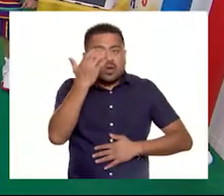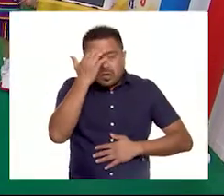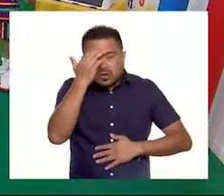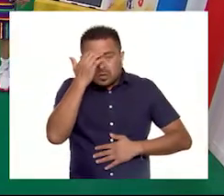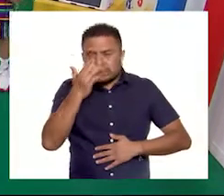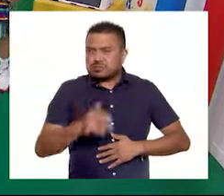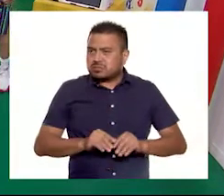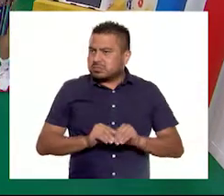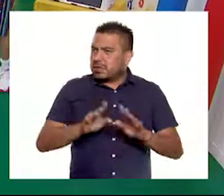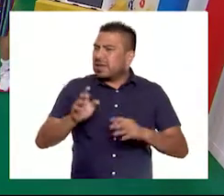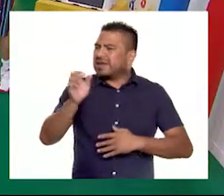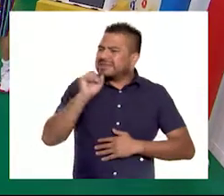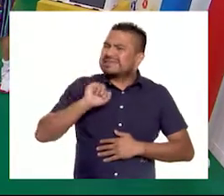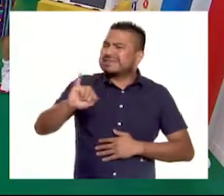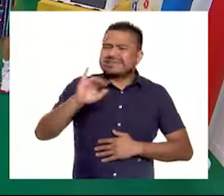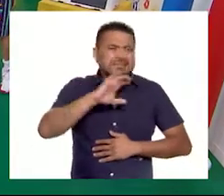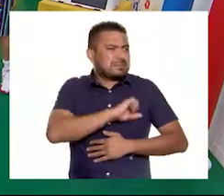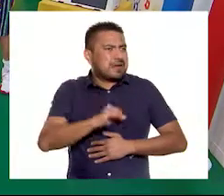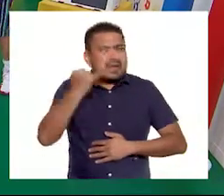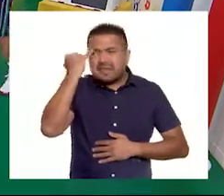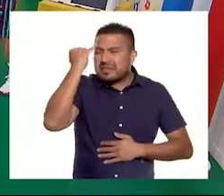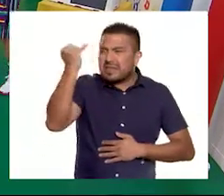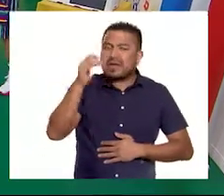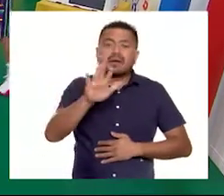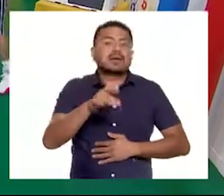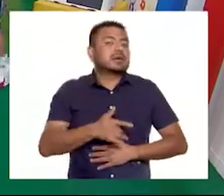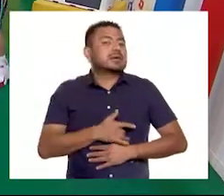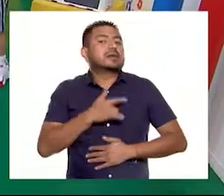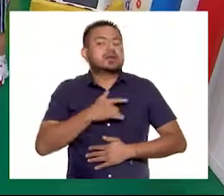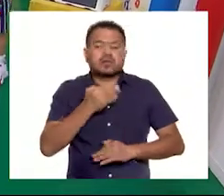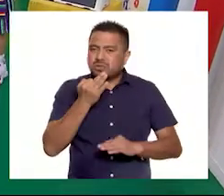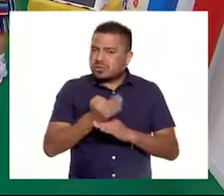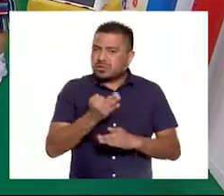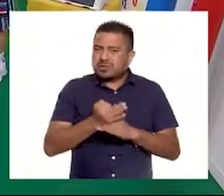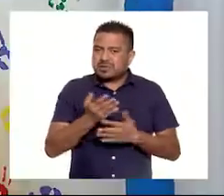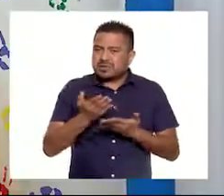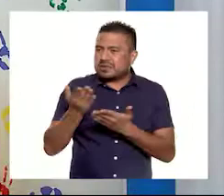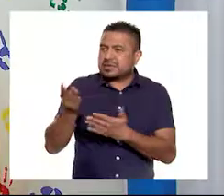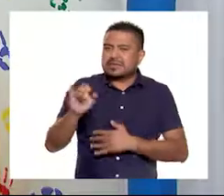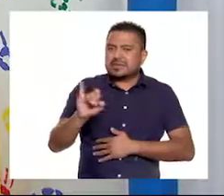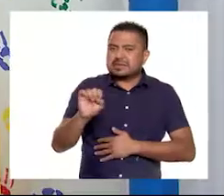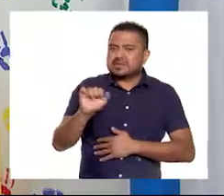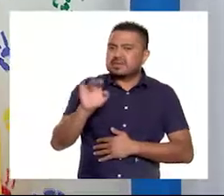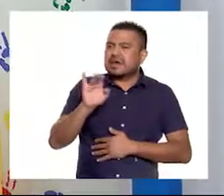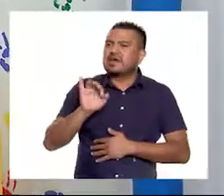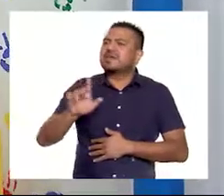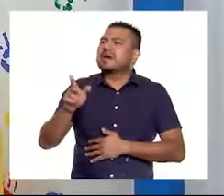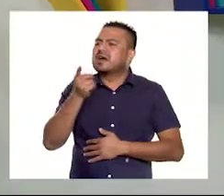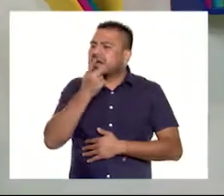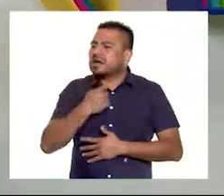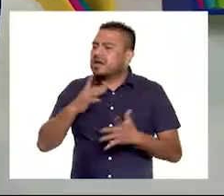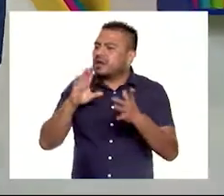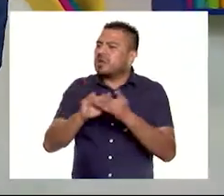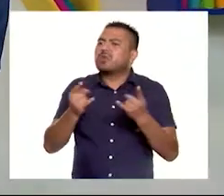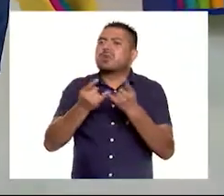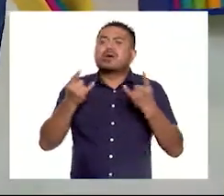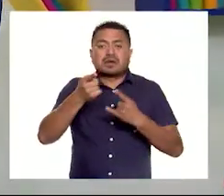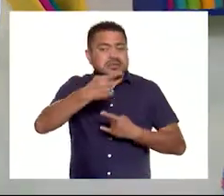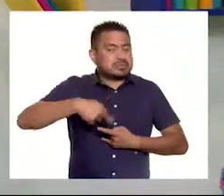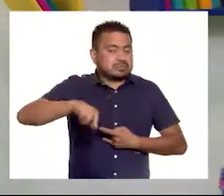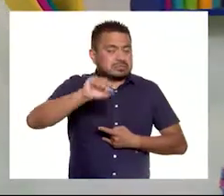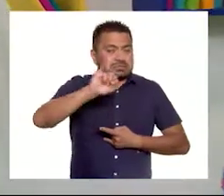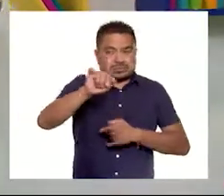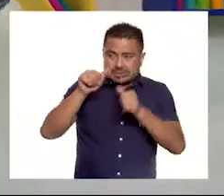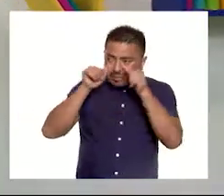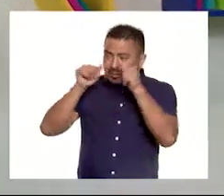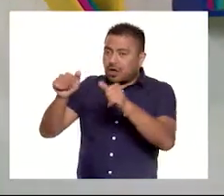¡Sí! ¡Claro! ¡Sí, sí, sí! ¡Me encanta la idea! ¿Qué te parece, Eric, si dejamos a Isabel para que nos cuente ese cuento? Por supuesto. Pongan mucha atención,